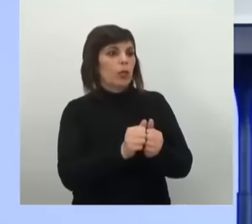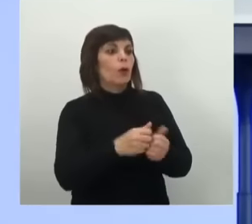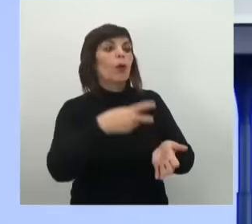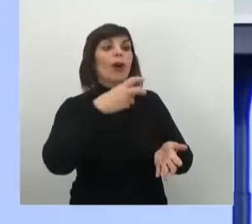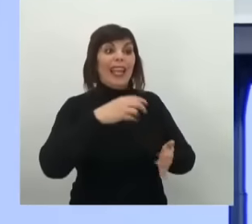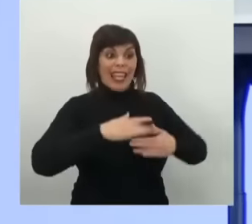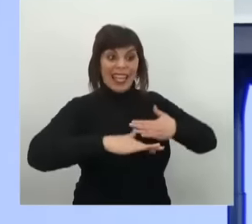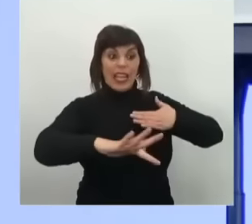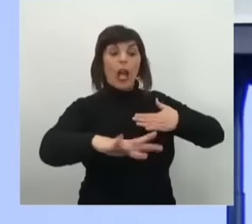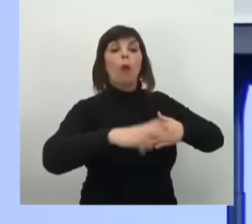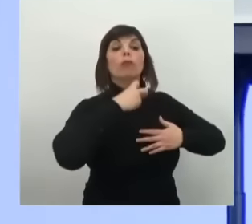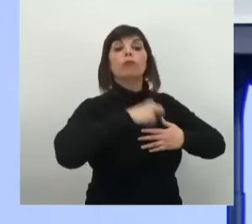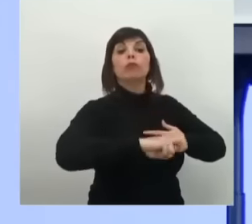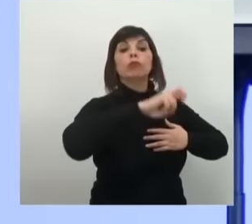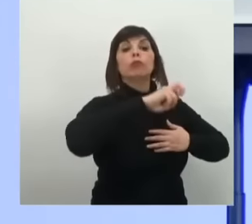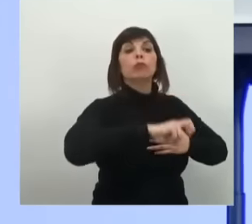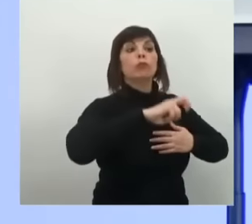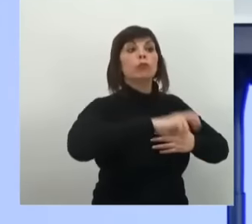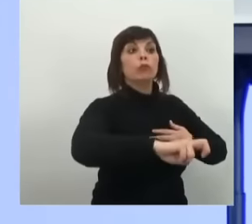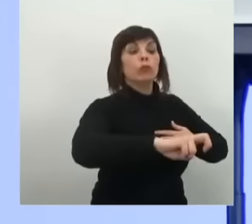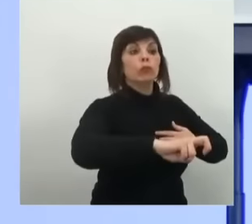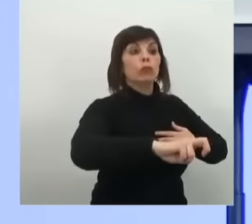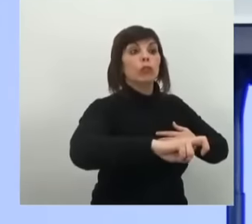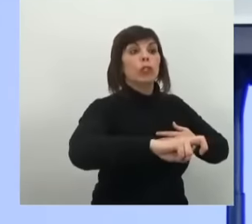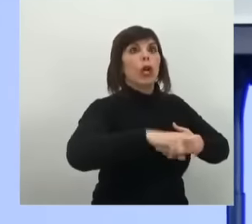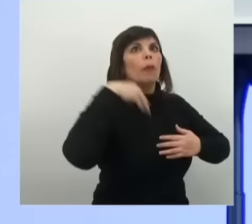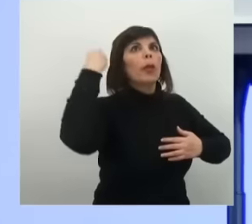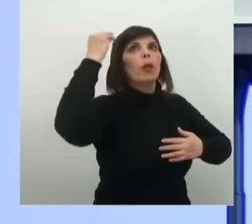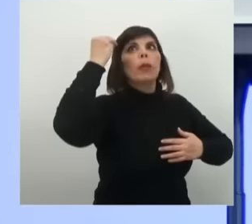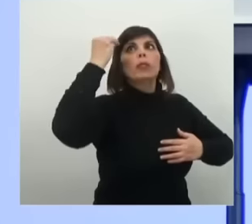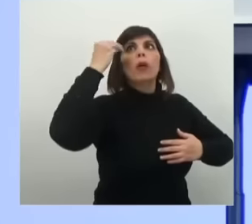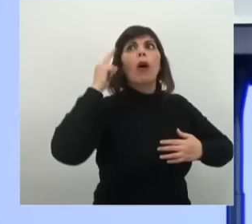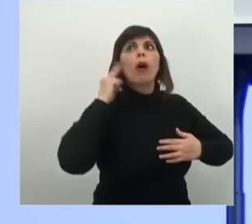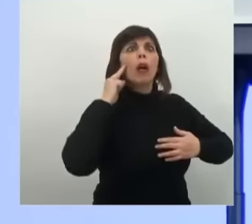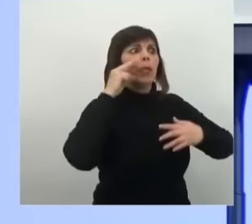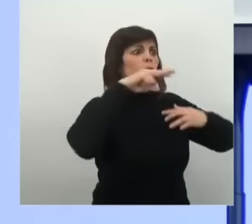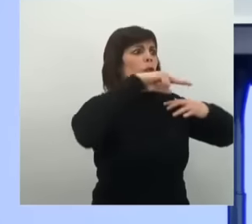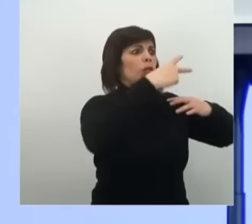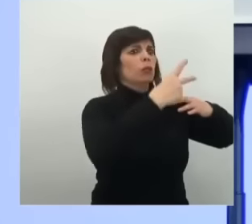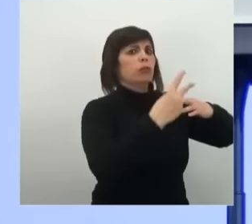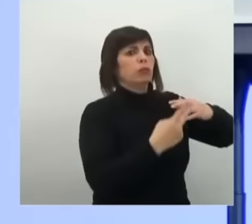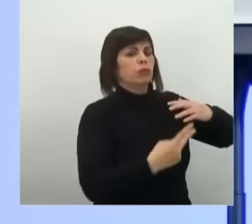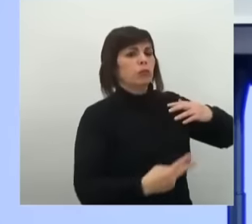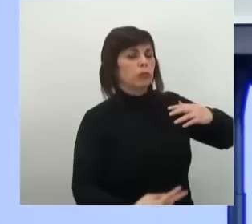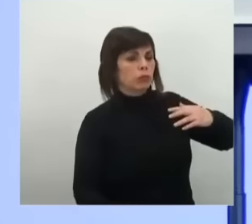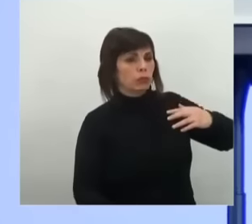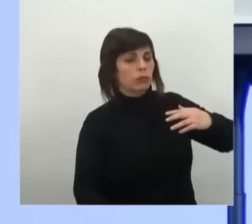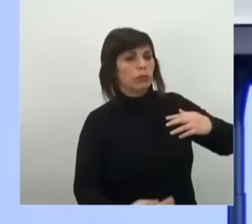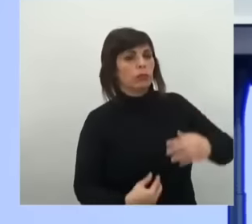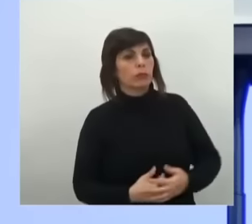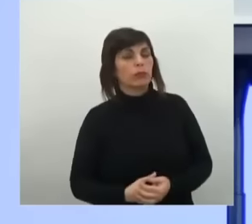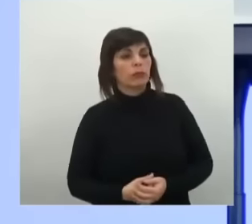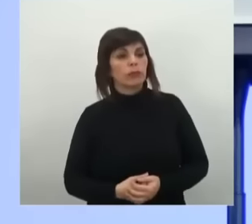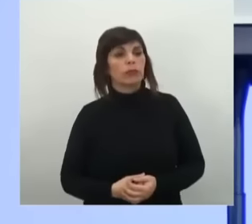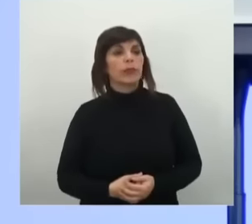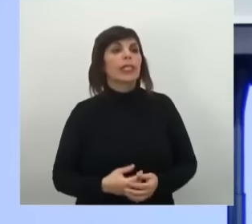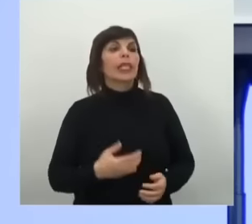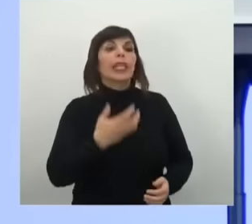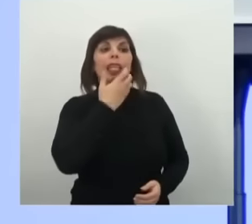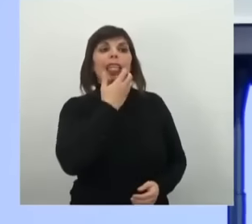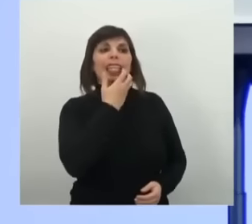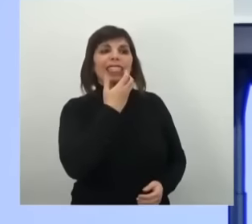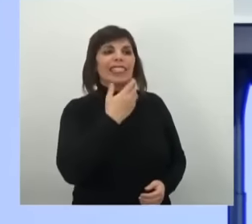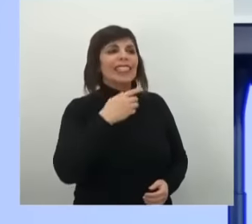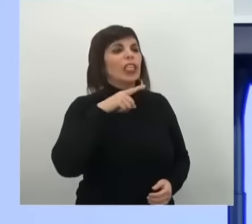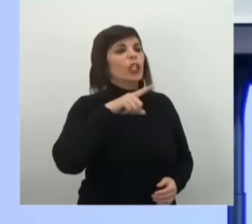hundir y se hundió él mismo provocó que se hunda pero si él seguía mirando y